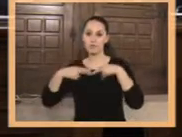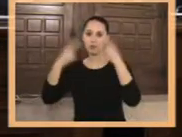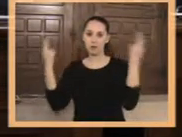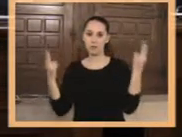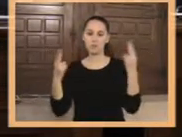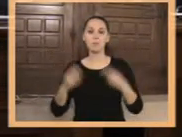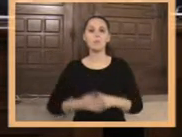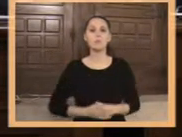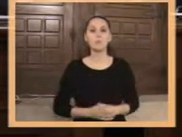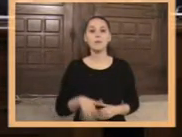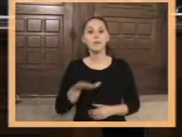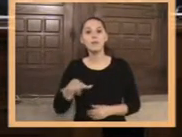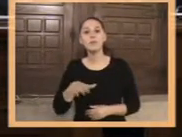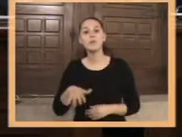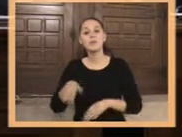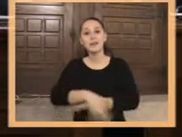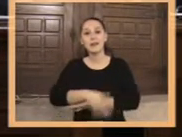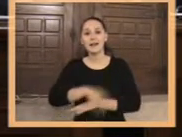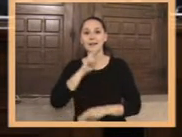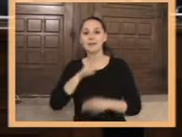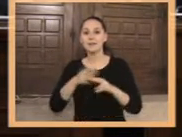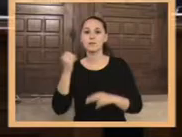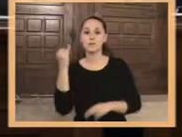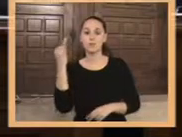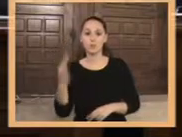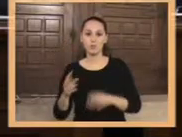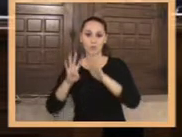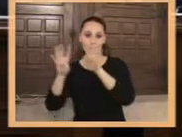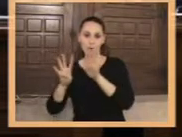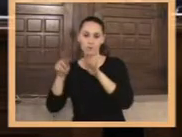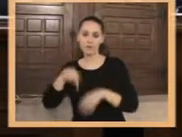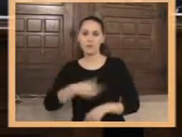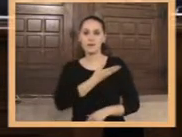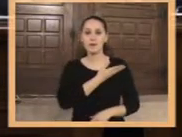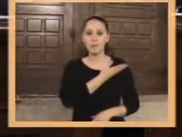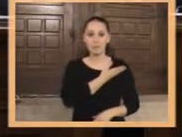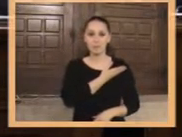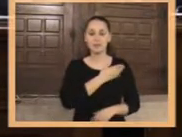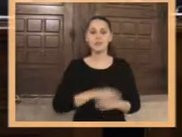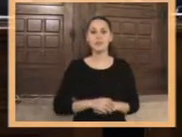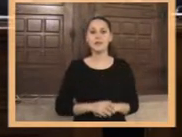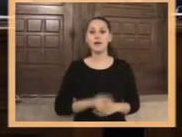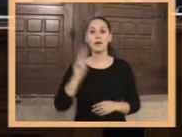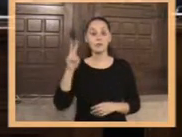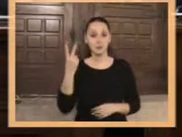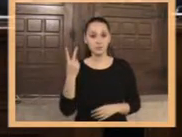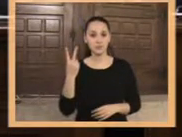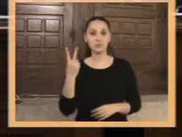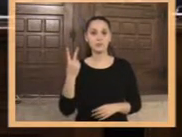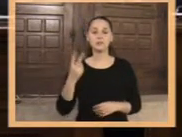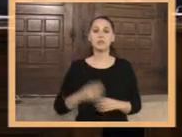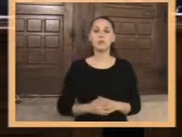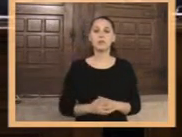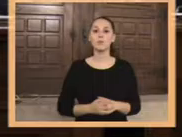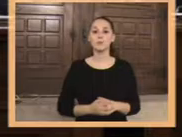Blanca, número 9 de Plasencia, con el fin de destinarlo al uso o servicio público de archivo municipal. Segundo, declarar la disponibilidad de